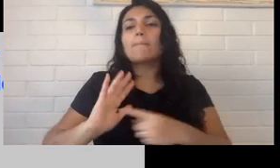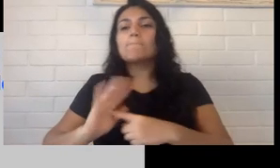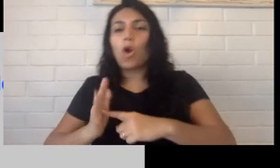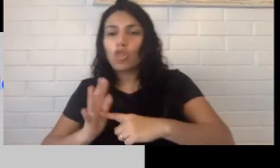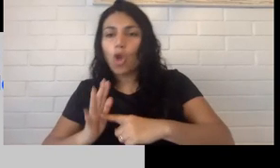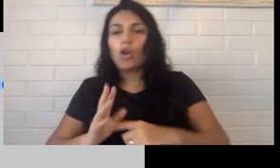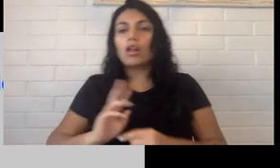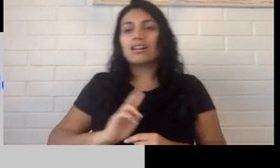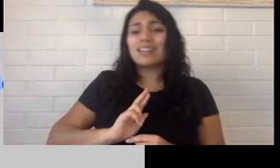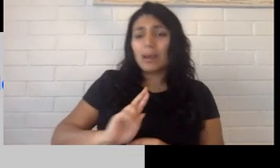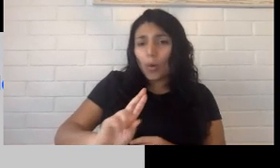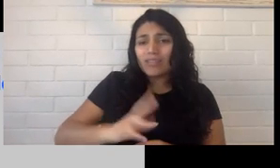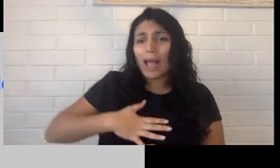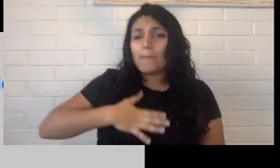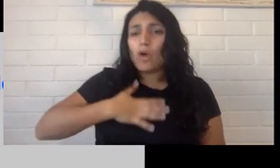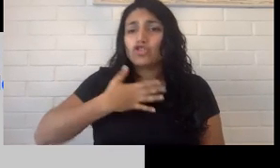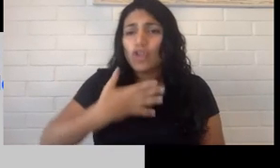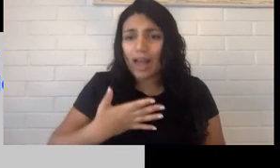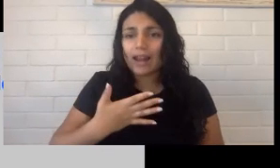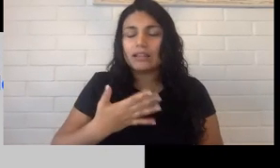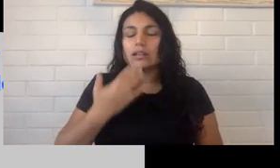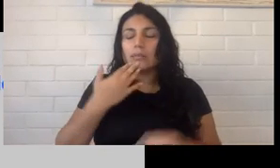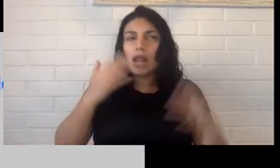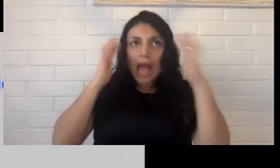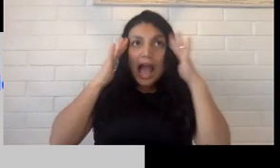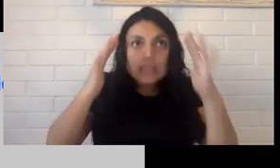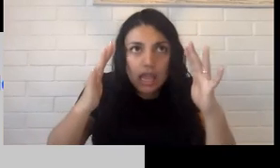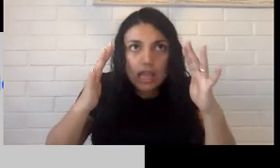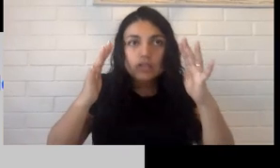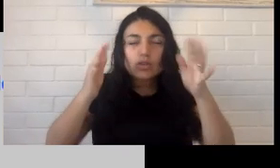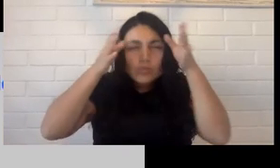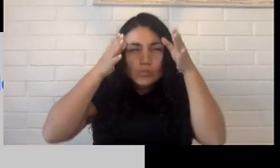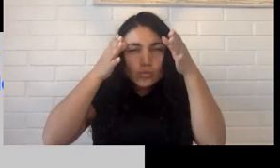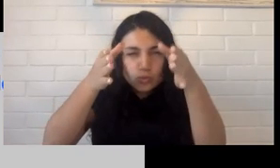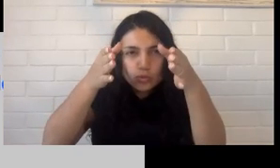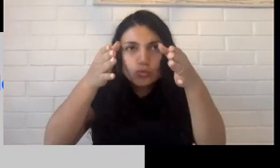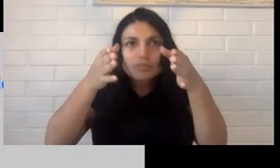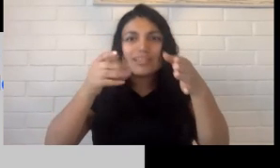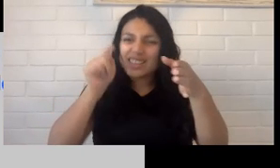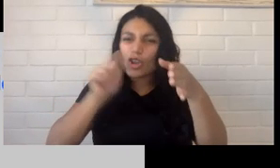respuestas emocionales, estar atento, estar enfocado en algo,